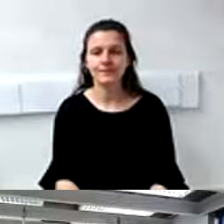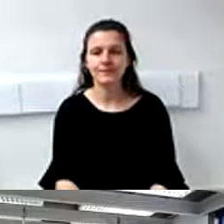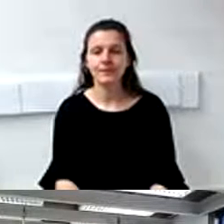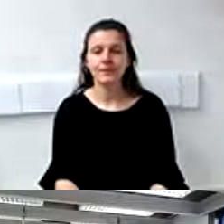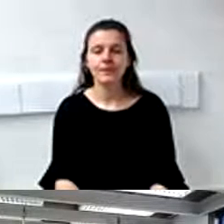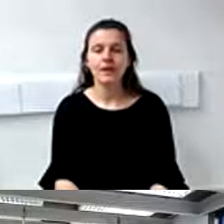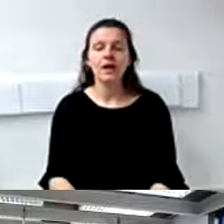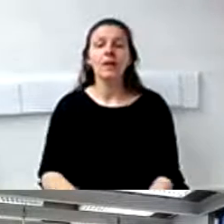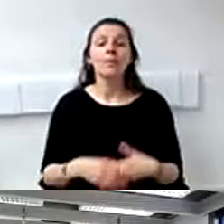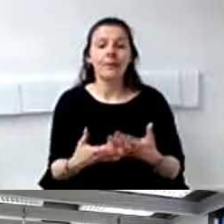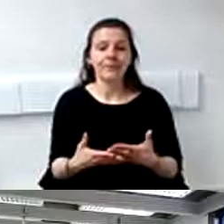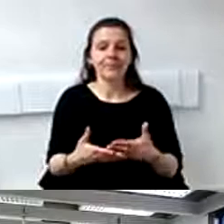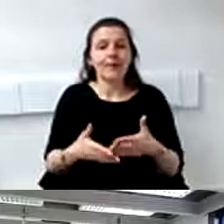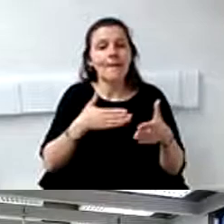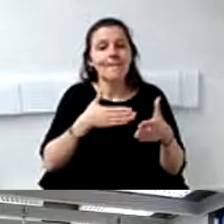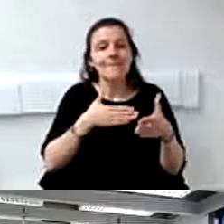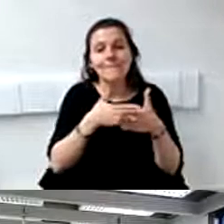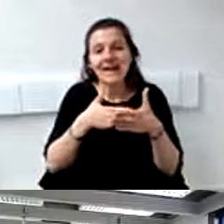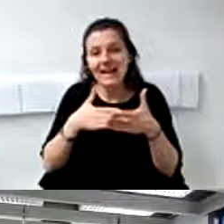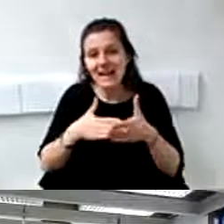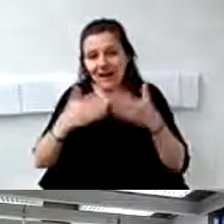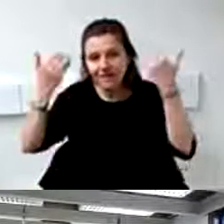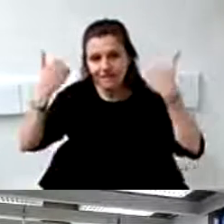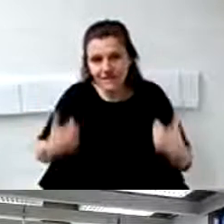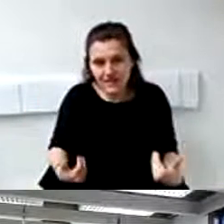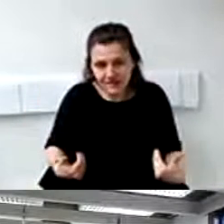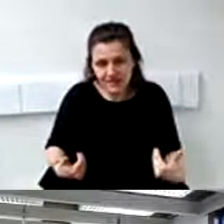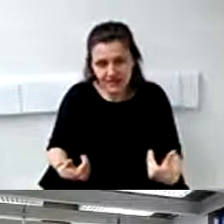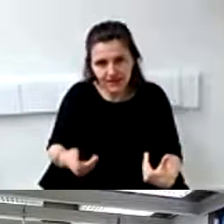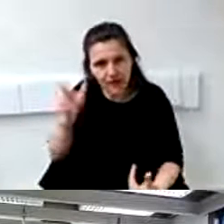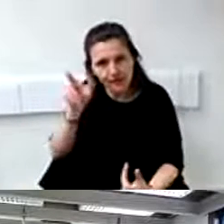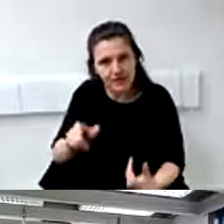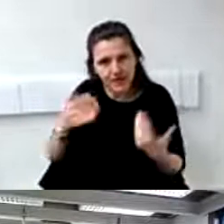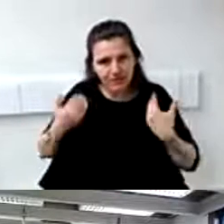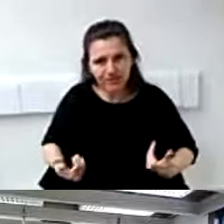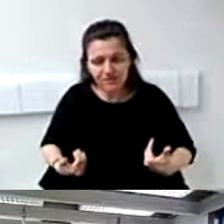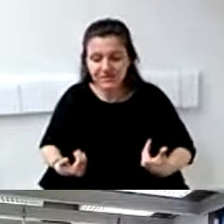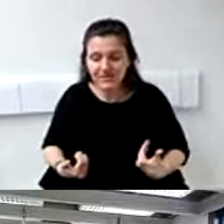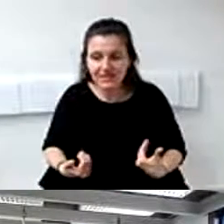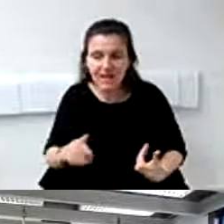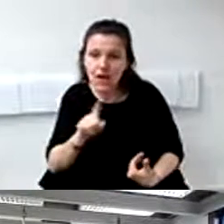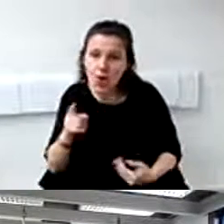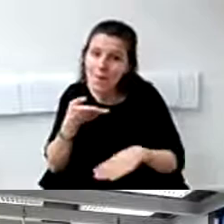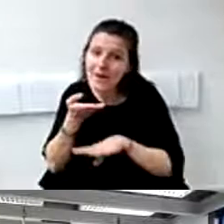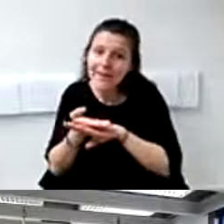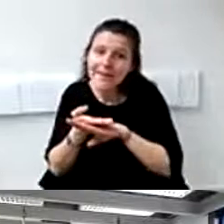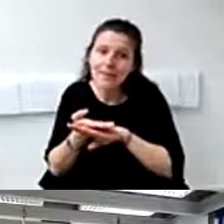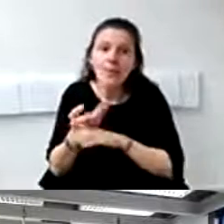Las barreras físicas no fueron solicitadas, pero no podíamos dejarlas fuera, ya